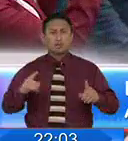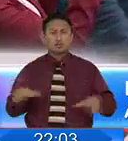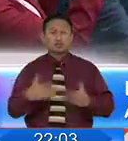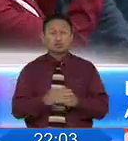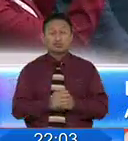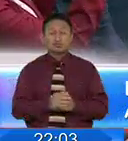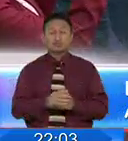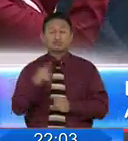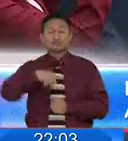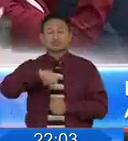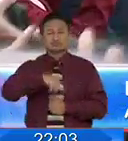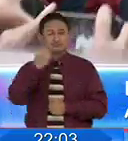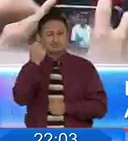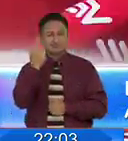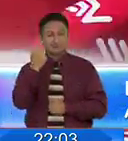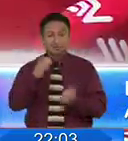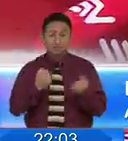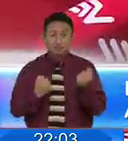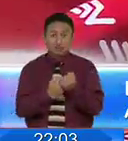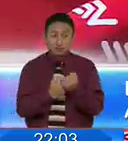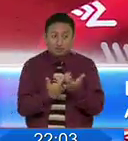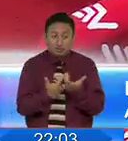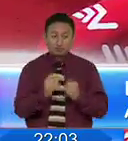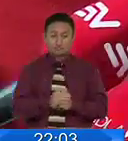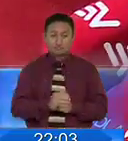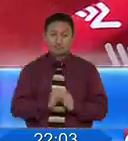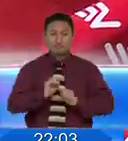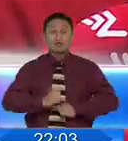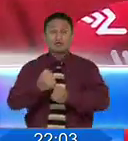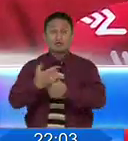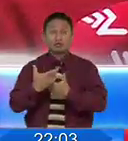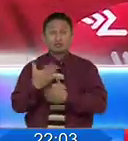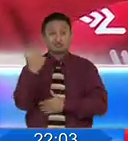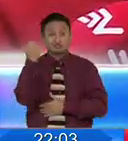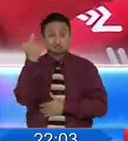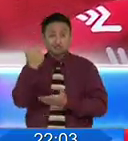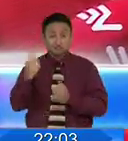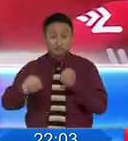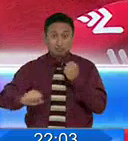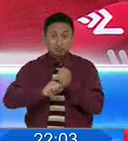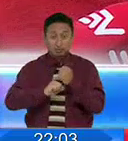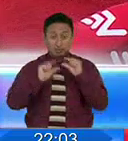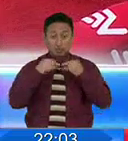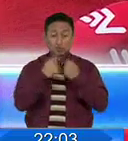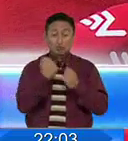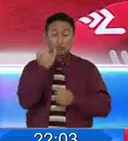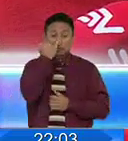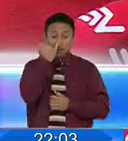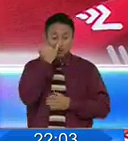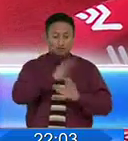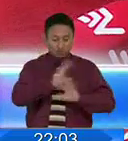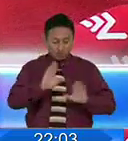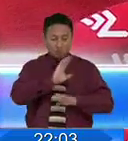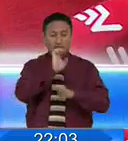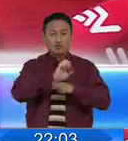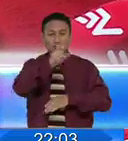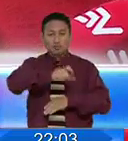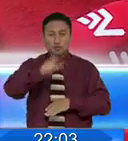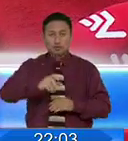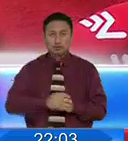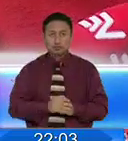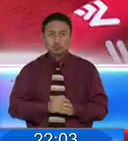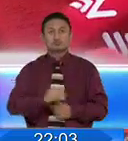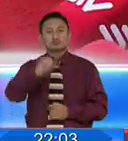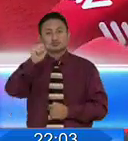a entender lo que está a su favor. Es un informe favorable, no solamente para el movimiento indígena, sino para el pueblo ecuatoriano, de que